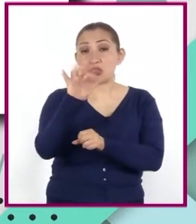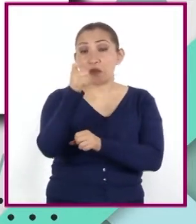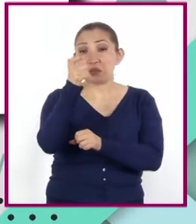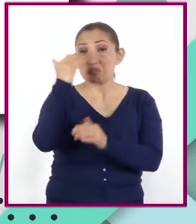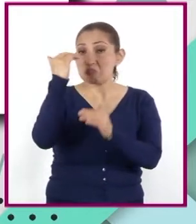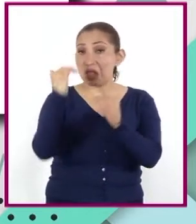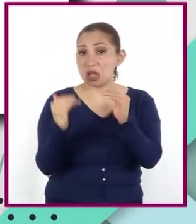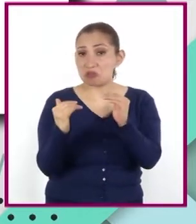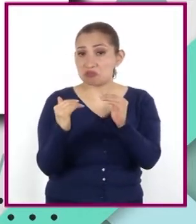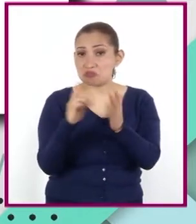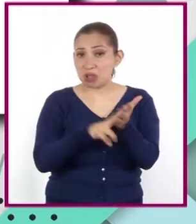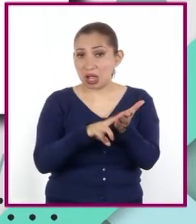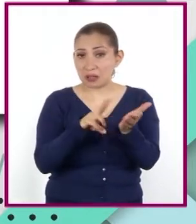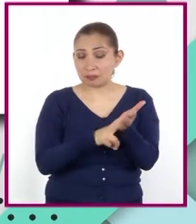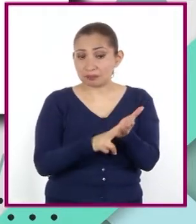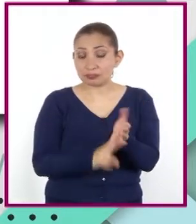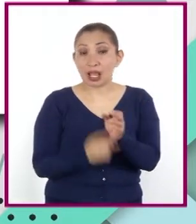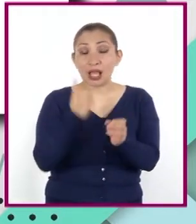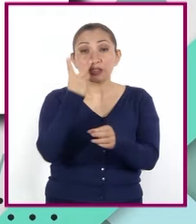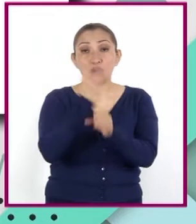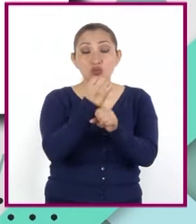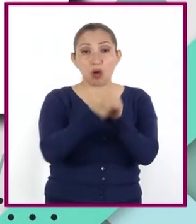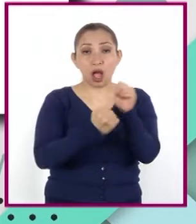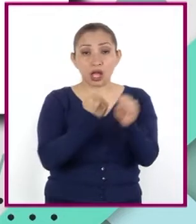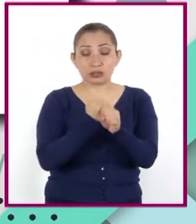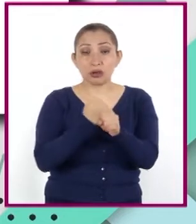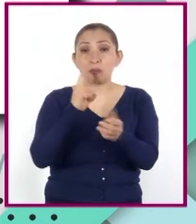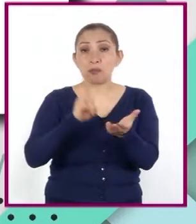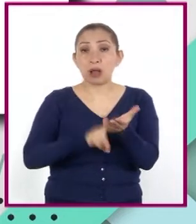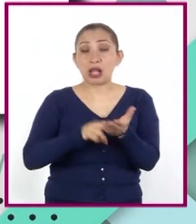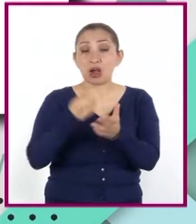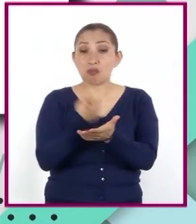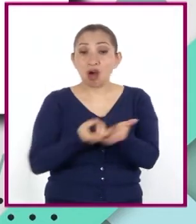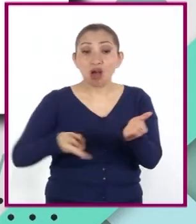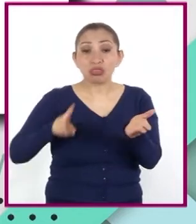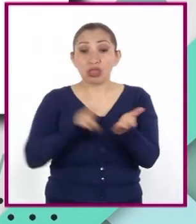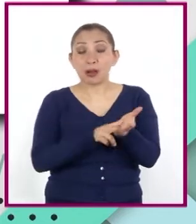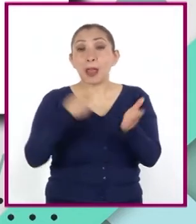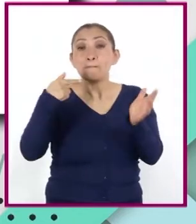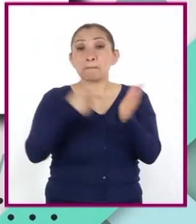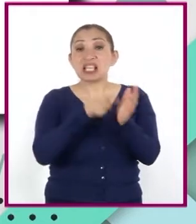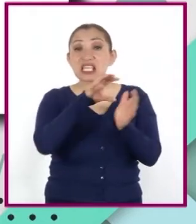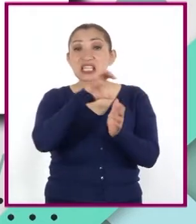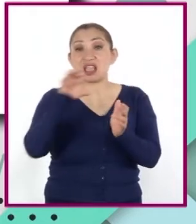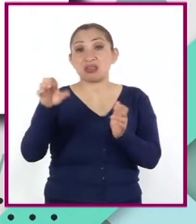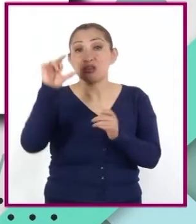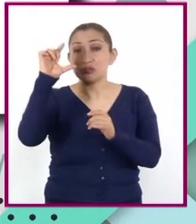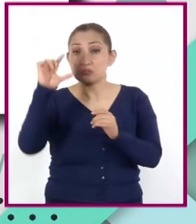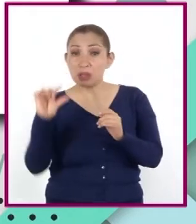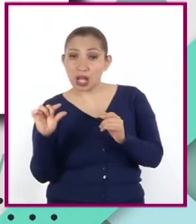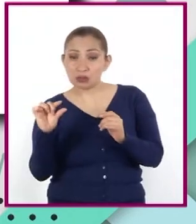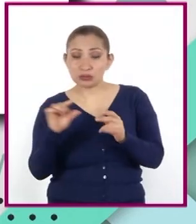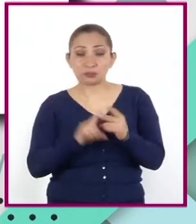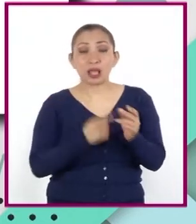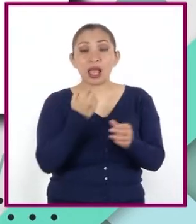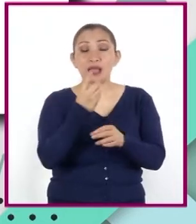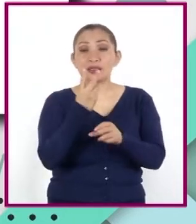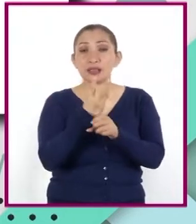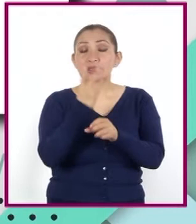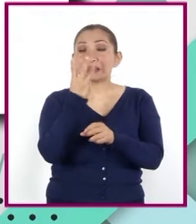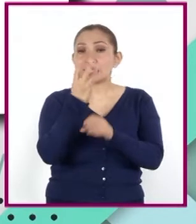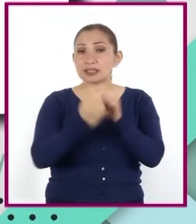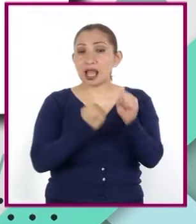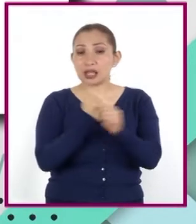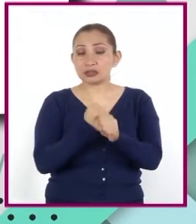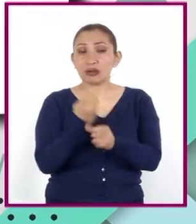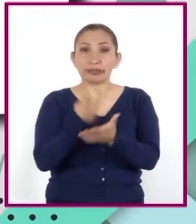pesos. En el año 2 se deprecia el doble, es decir, 1,500. En el año 3 se deprecia